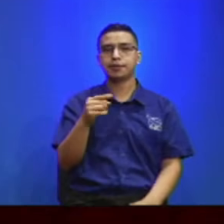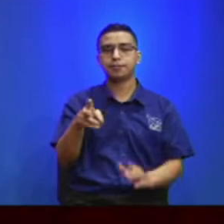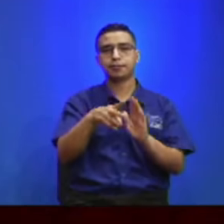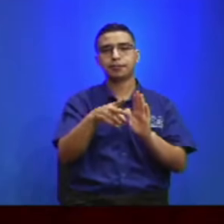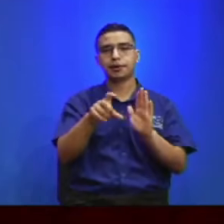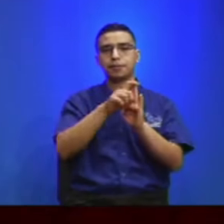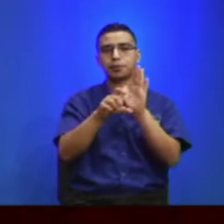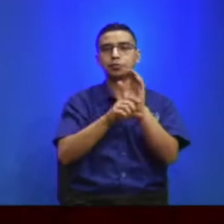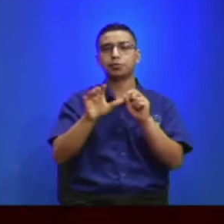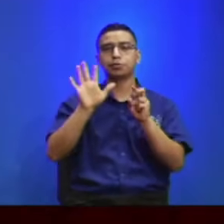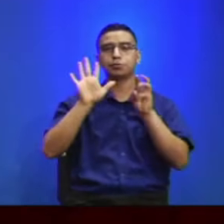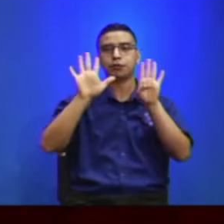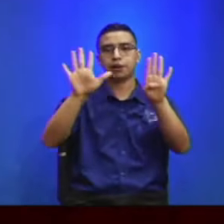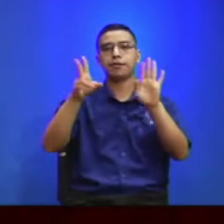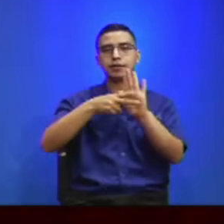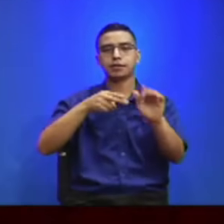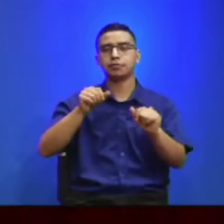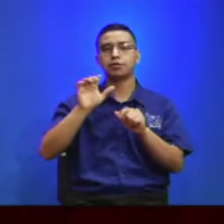y el filisteo